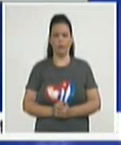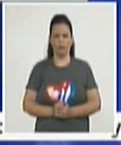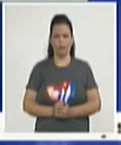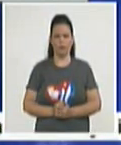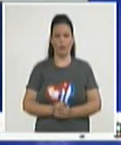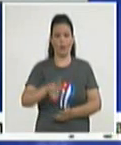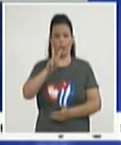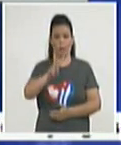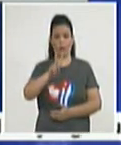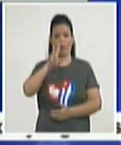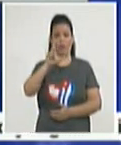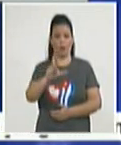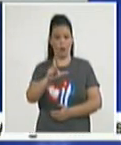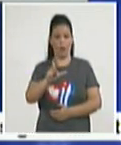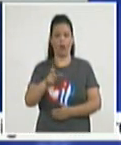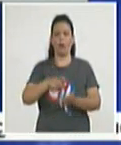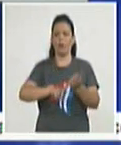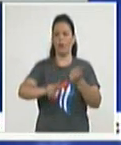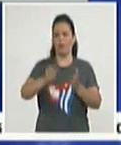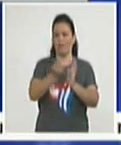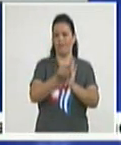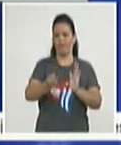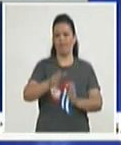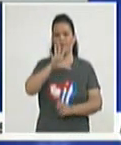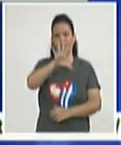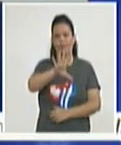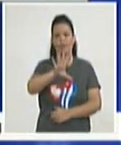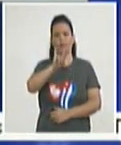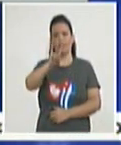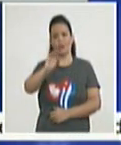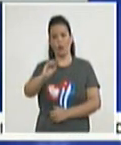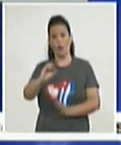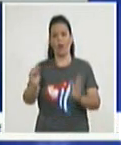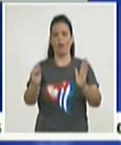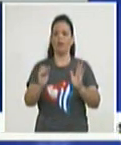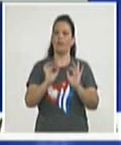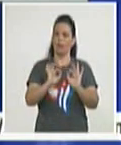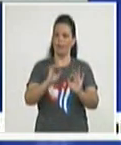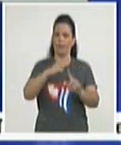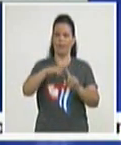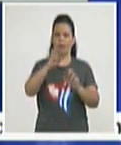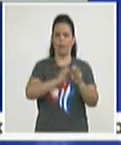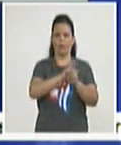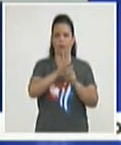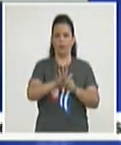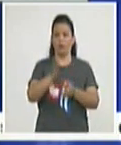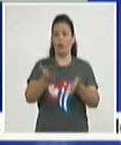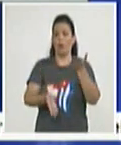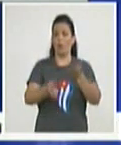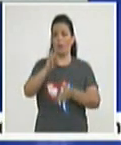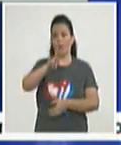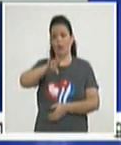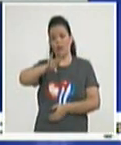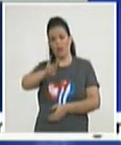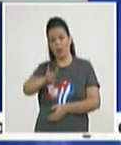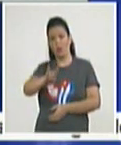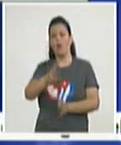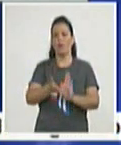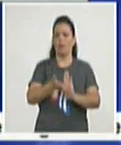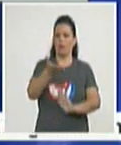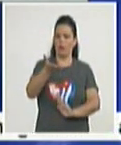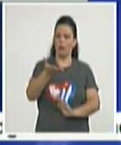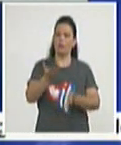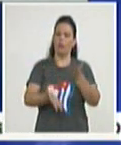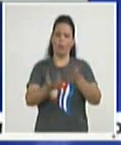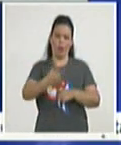Villa Clara confirma 590 casos autóctonos, 39 casos más en relación con la jornada de ayer y con